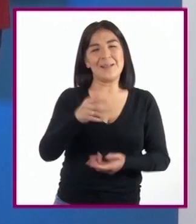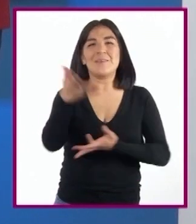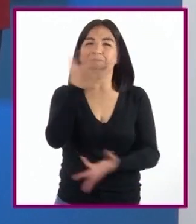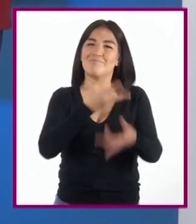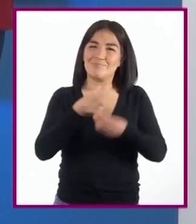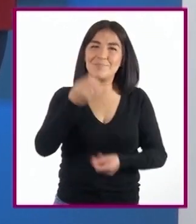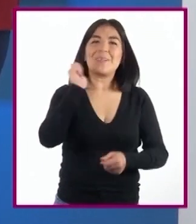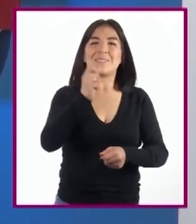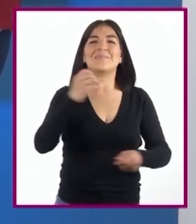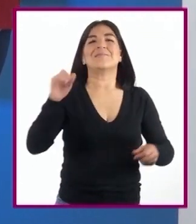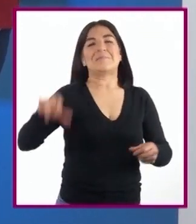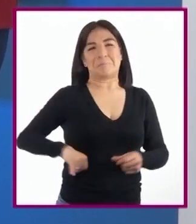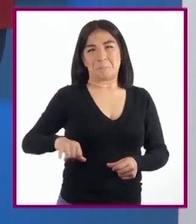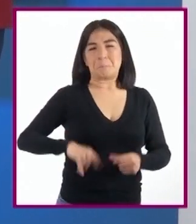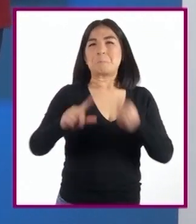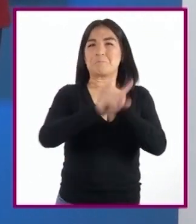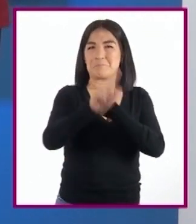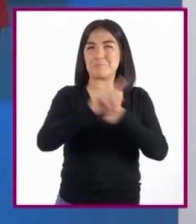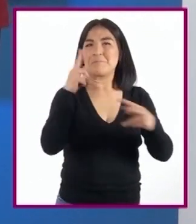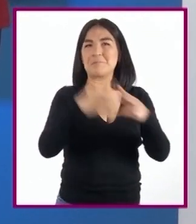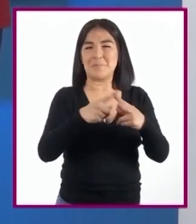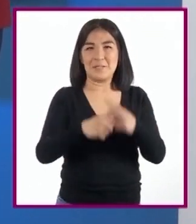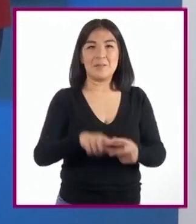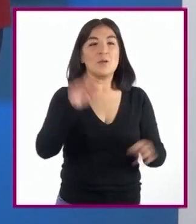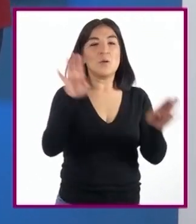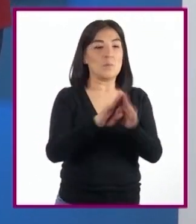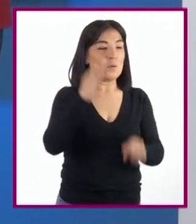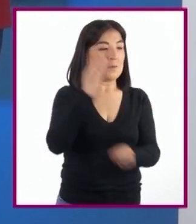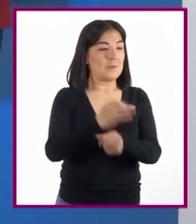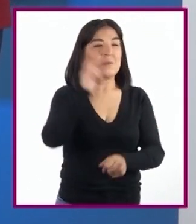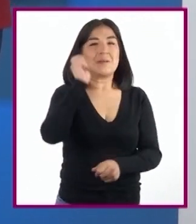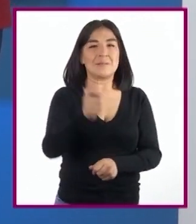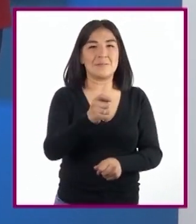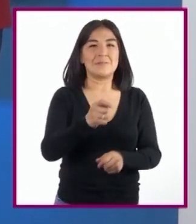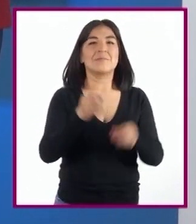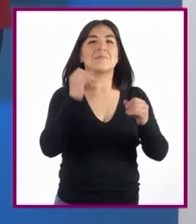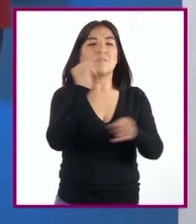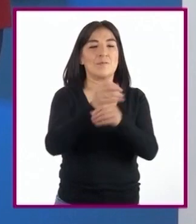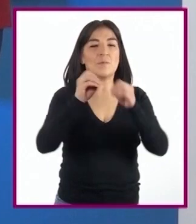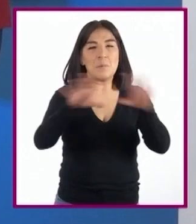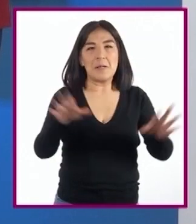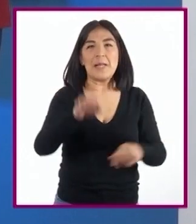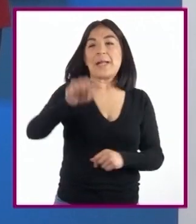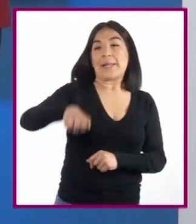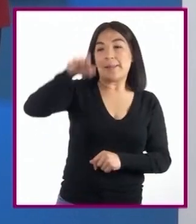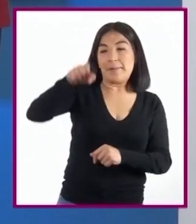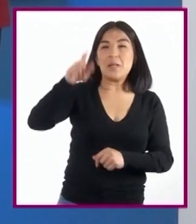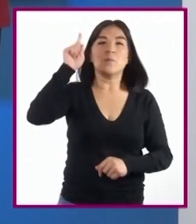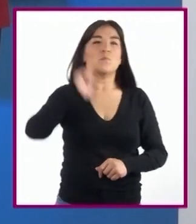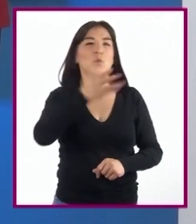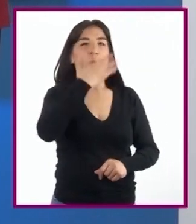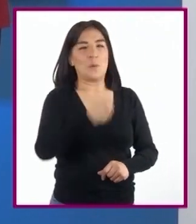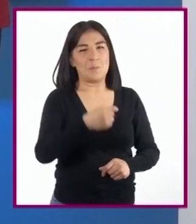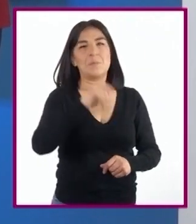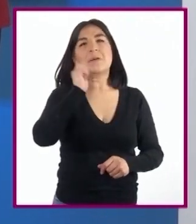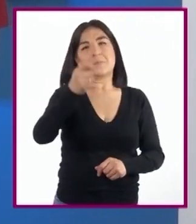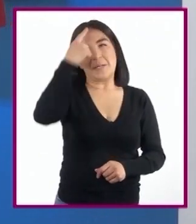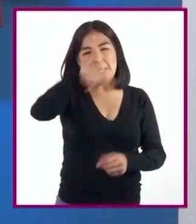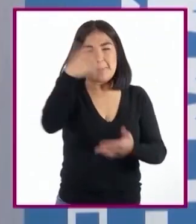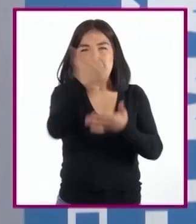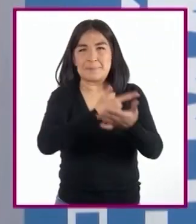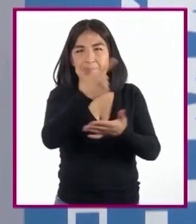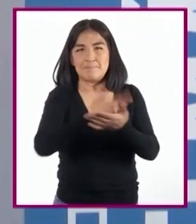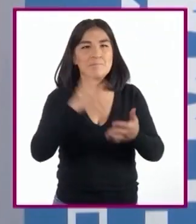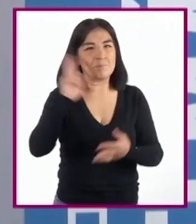compartirnos tan interesante situación, en donde intervienen datos por edad y género para el cálculo de probabilidad.